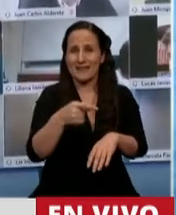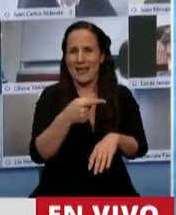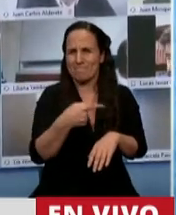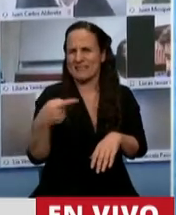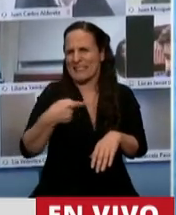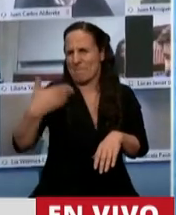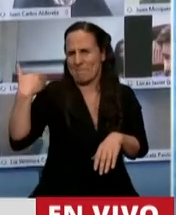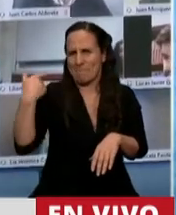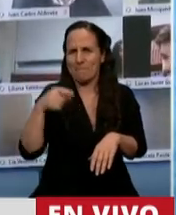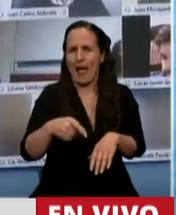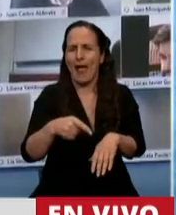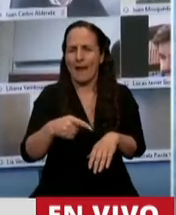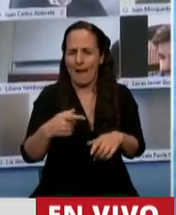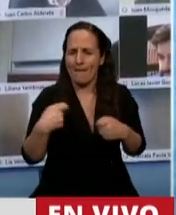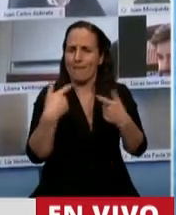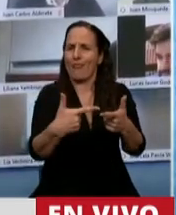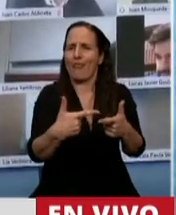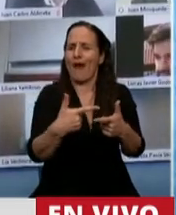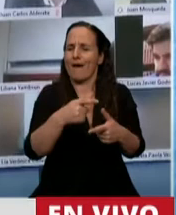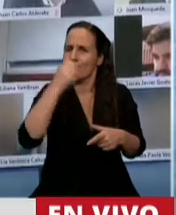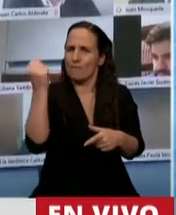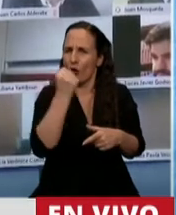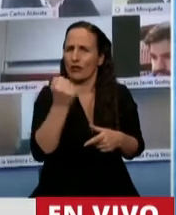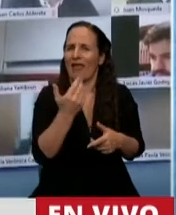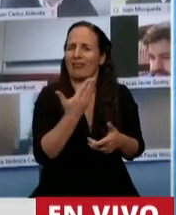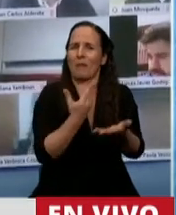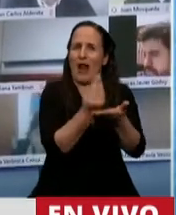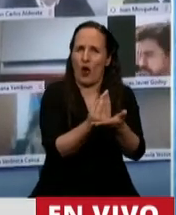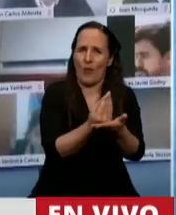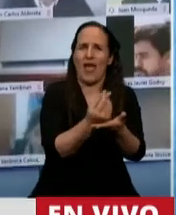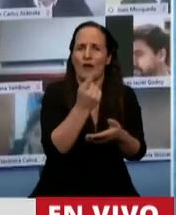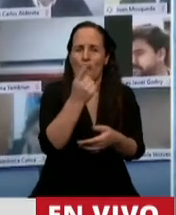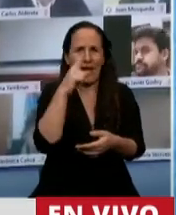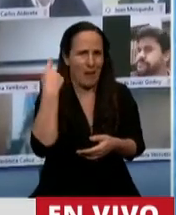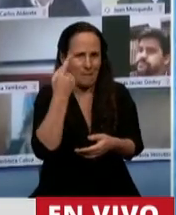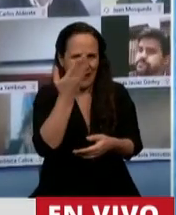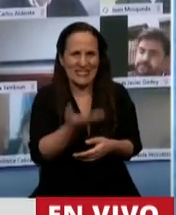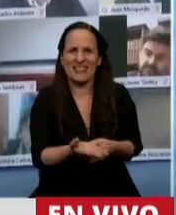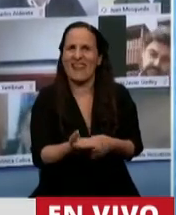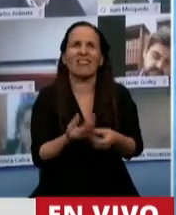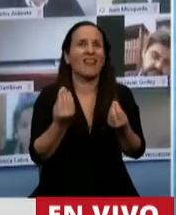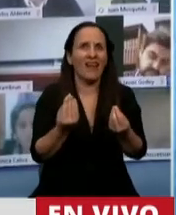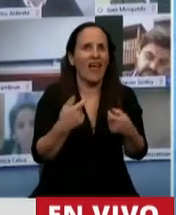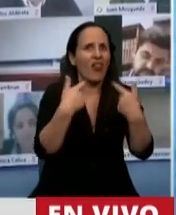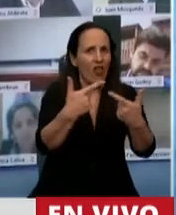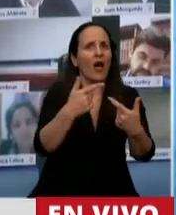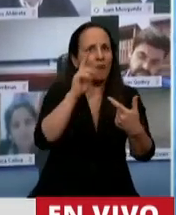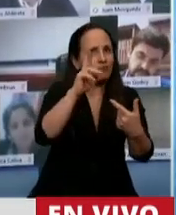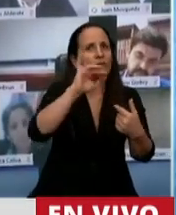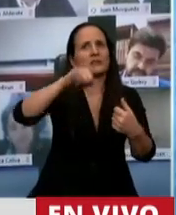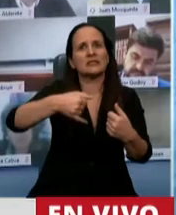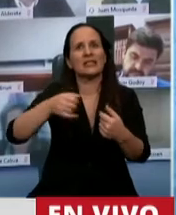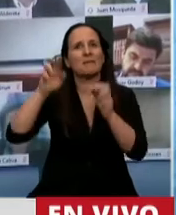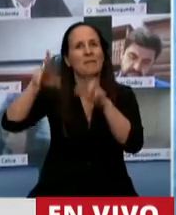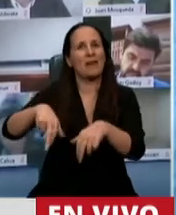semanas atrás, una herramienta tan importante a nuestro gobierno y a nuestro presidente como para llevar adelante la reestructuración de la deuda. Quizás